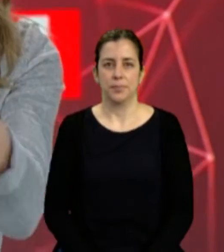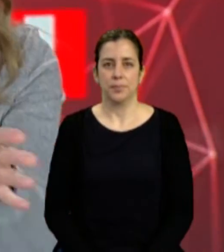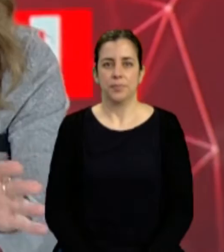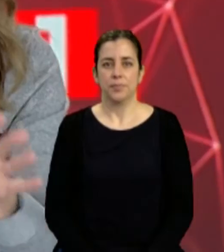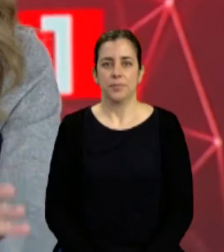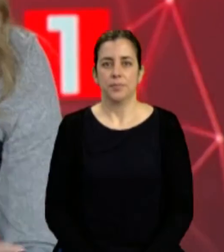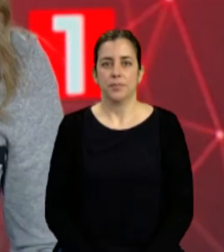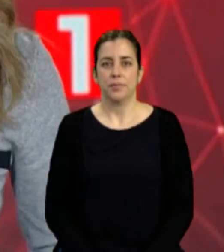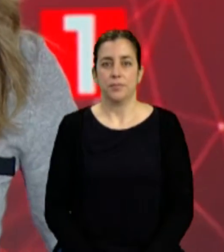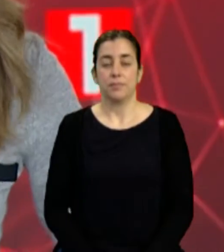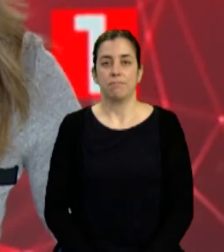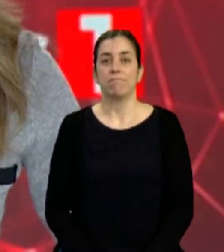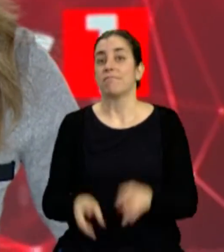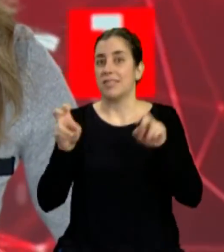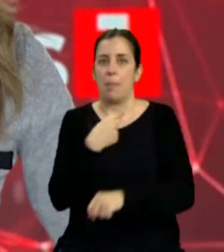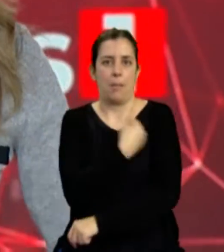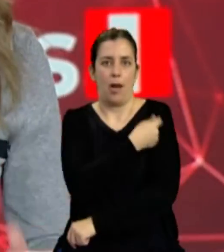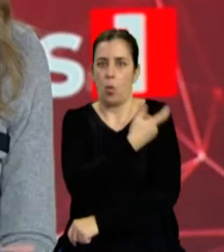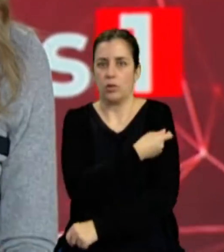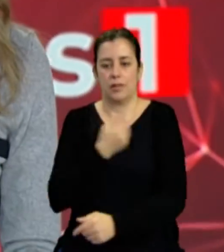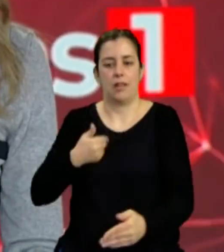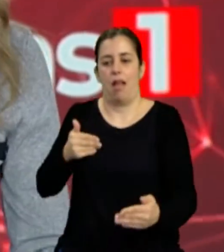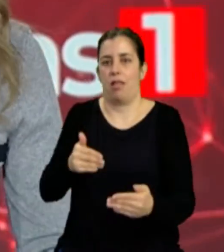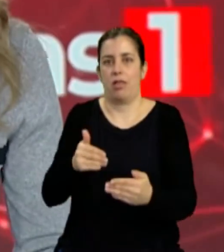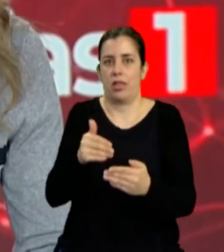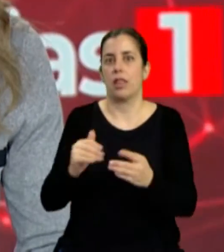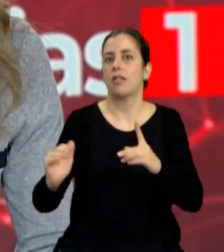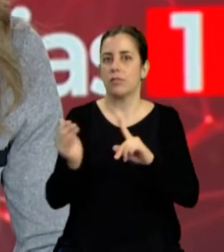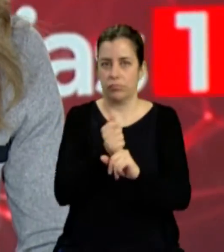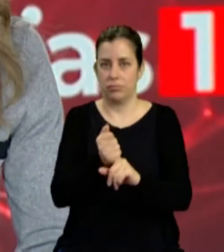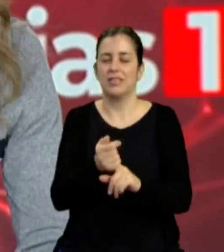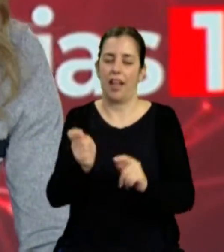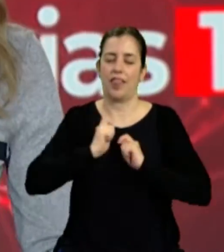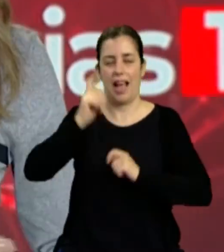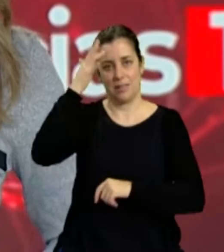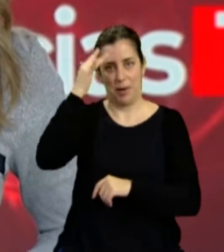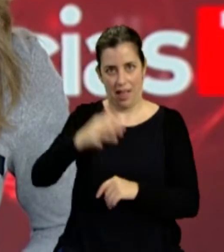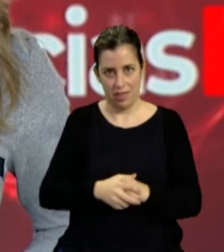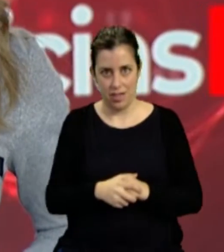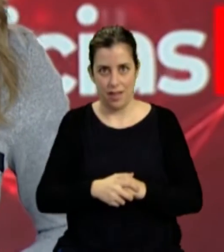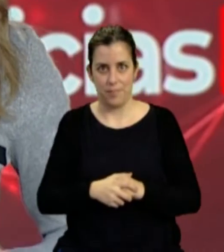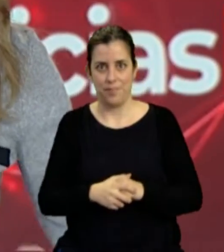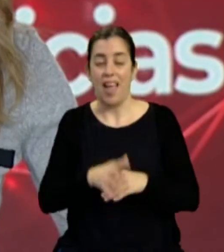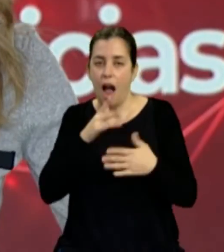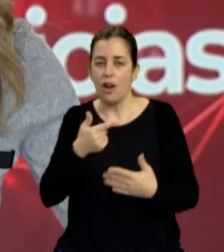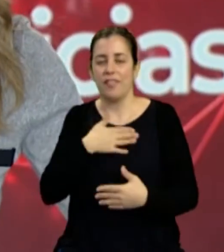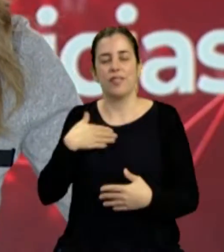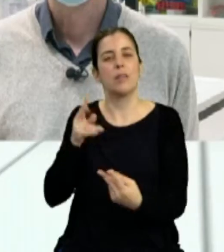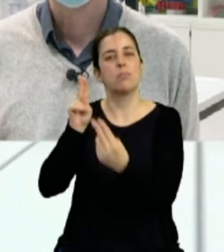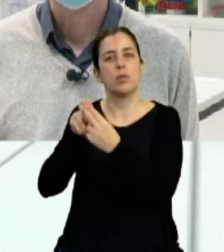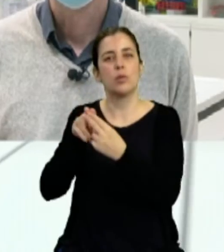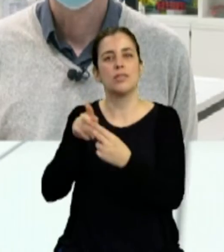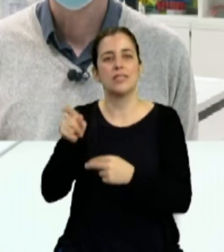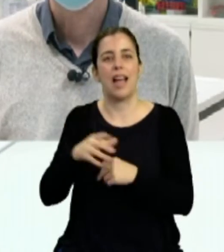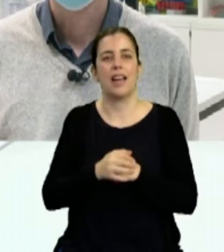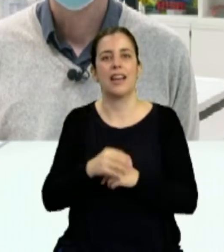Bueno, ahí lo tenemos, la vacuna parece estar cada vez más cerca, algo que sin duda alguna da esperanza. Vamos a preguntar en este punto en directo a Cristian Esmerdú,